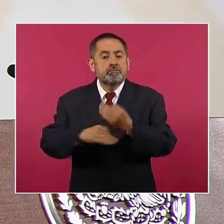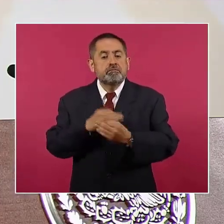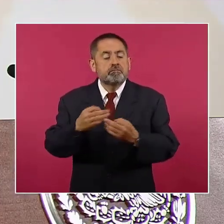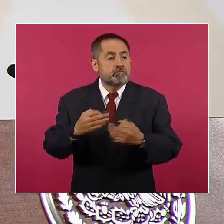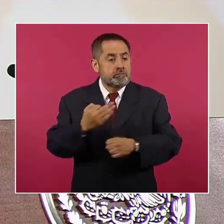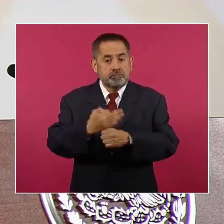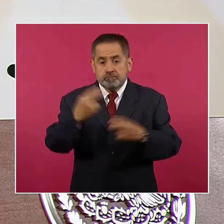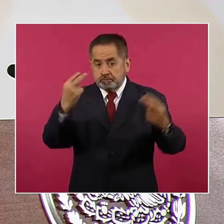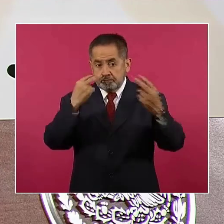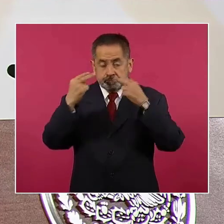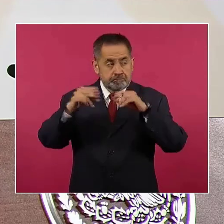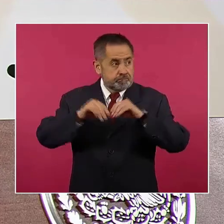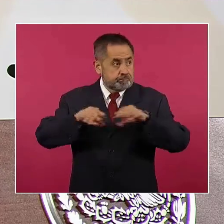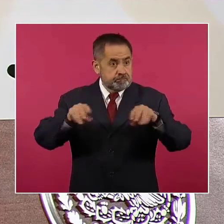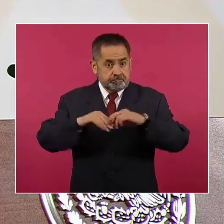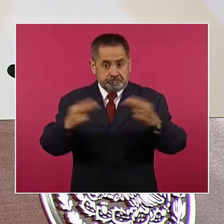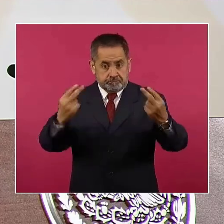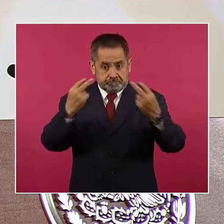a través de este medio.